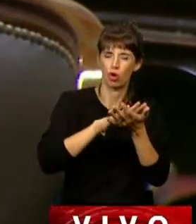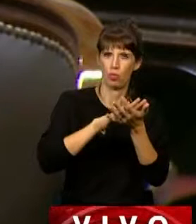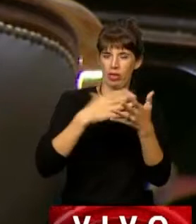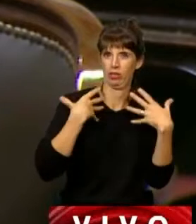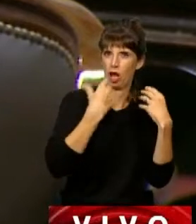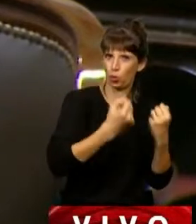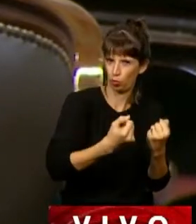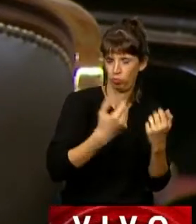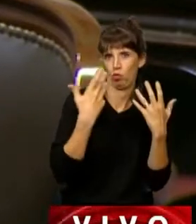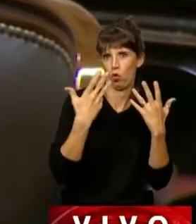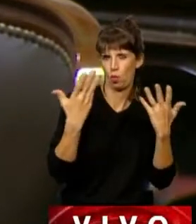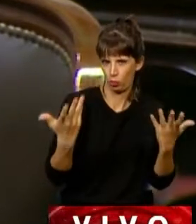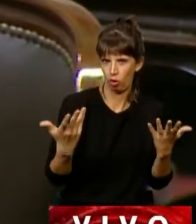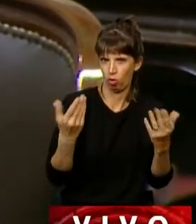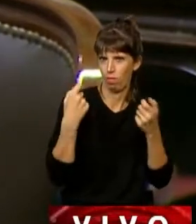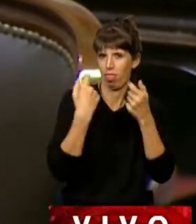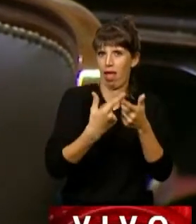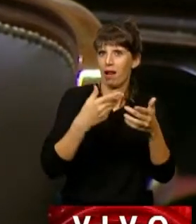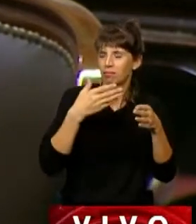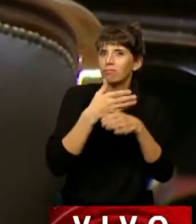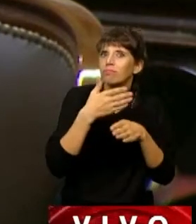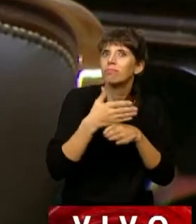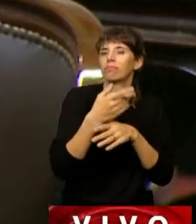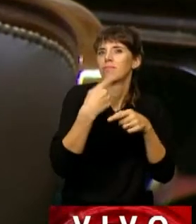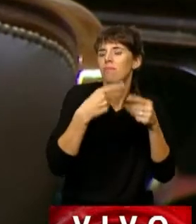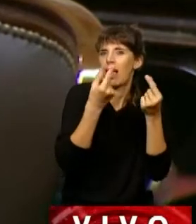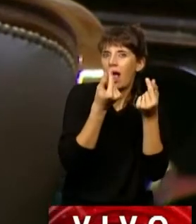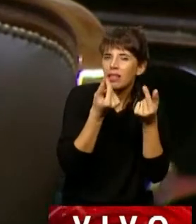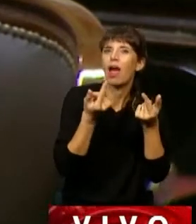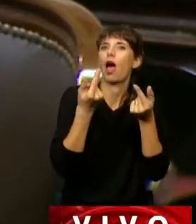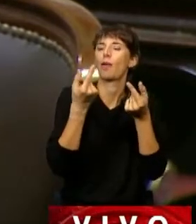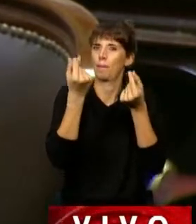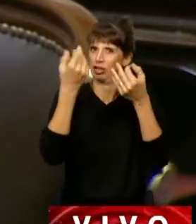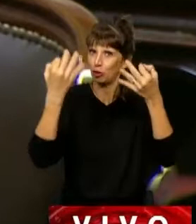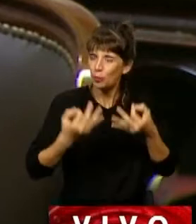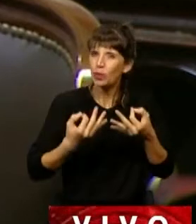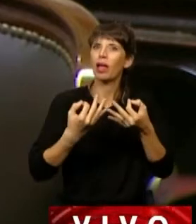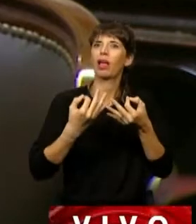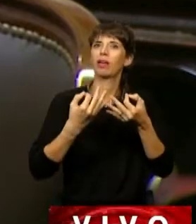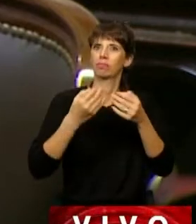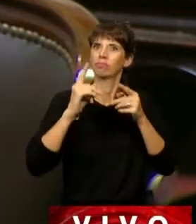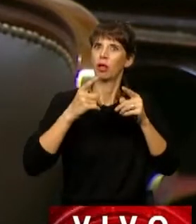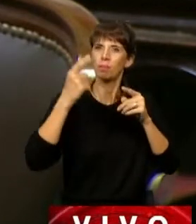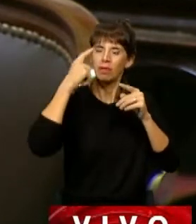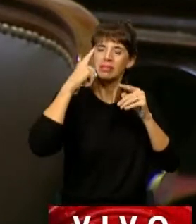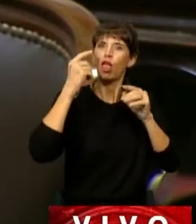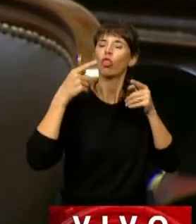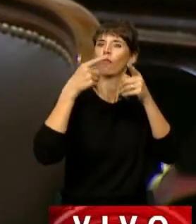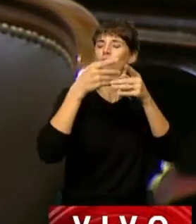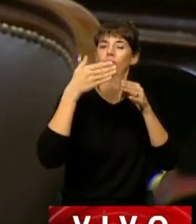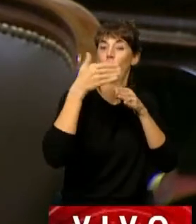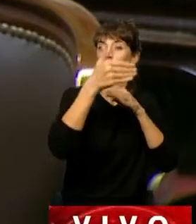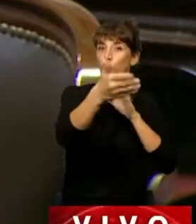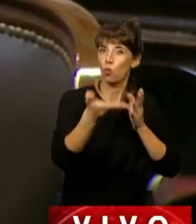lógicamente, garantizando el acceso a un producto de calidad, con precio razonable y con una debida trazabilidad, pero también